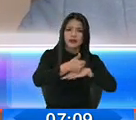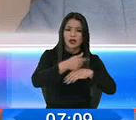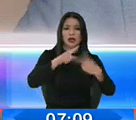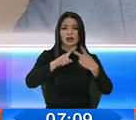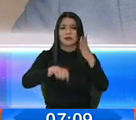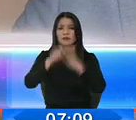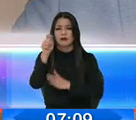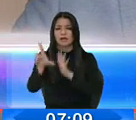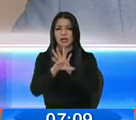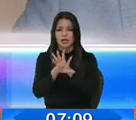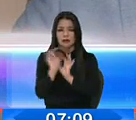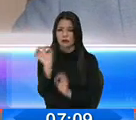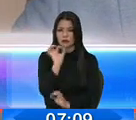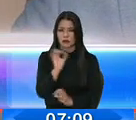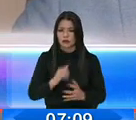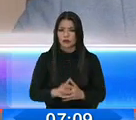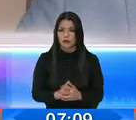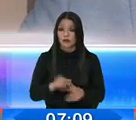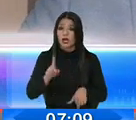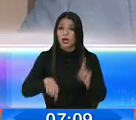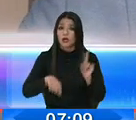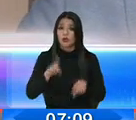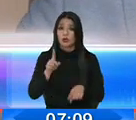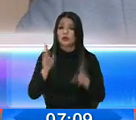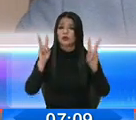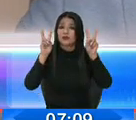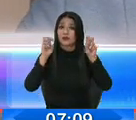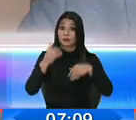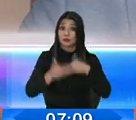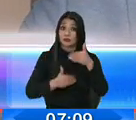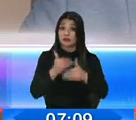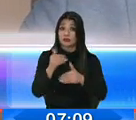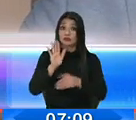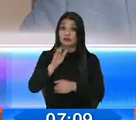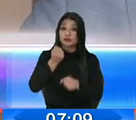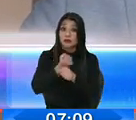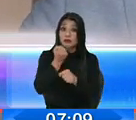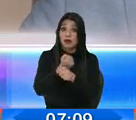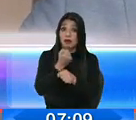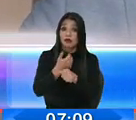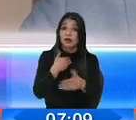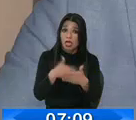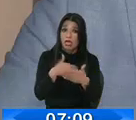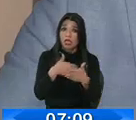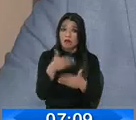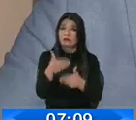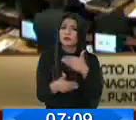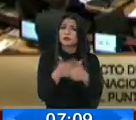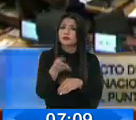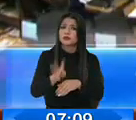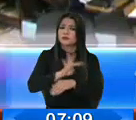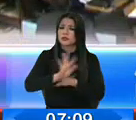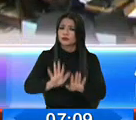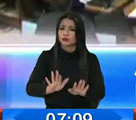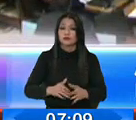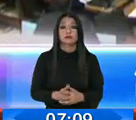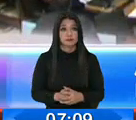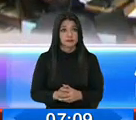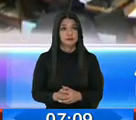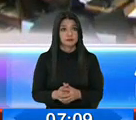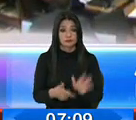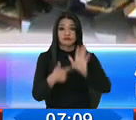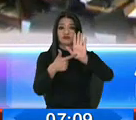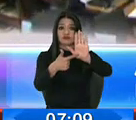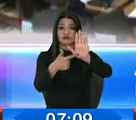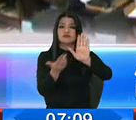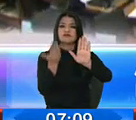de una ley, sino, en muchos casos, este tipo de procedimientos que entorpecen el proceso legislativo. Y aquí se puede hacer referencia a